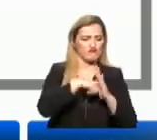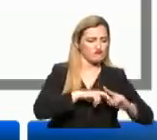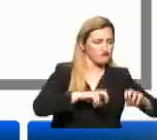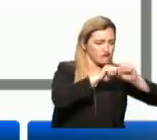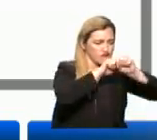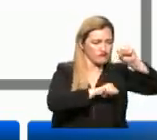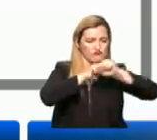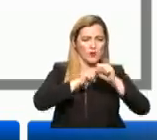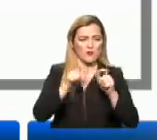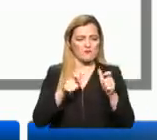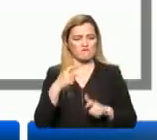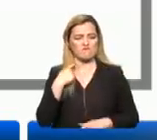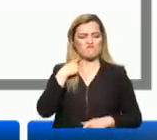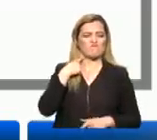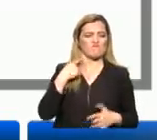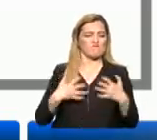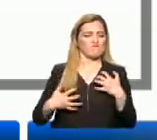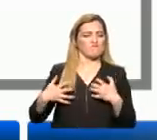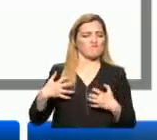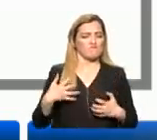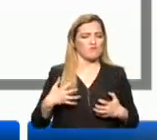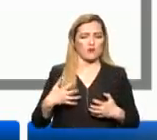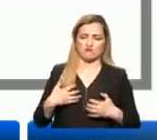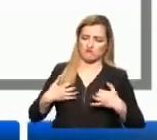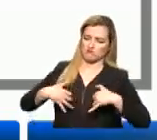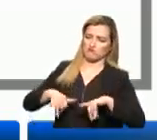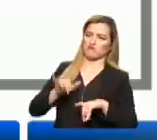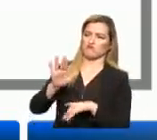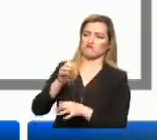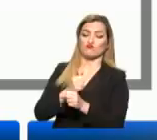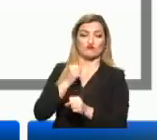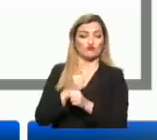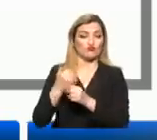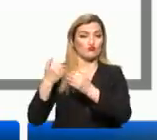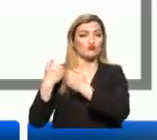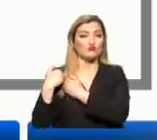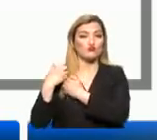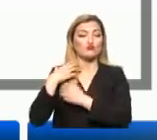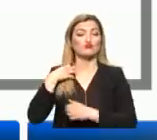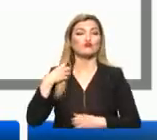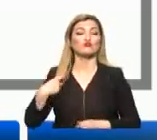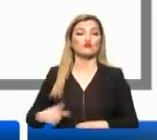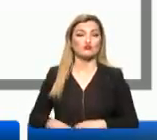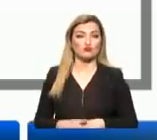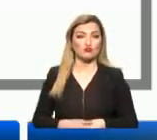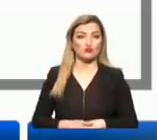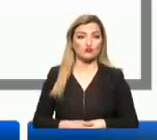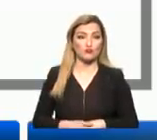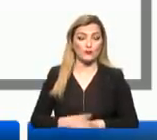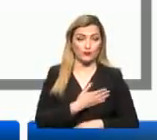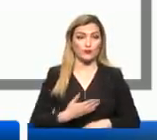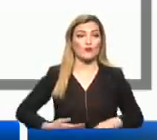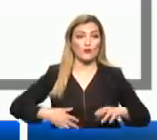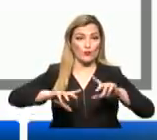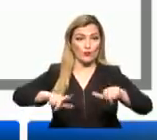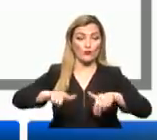por las denuncias de la prensa libre, que nada ni nadie les impide seguir con su tarea siempre con responsabilidad. Fueron las palabras que el presidente